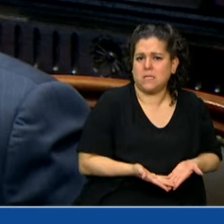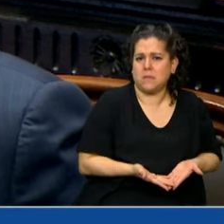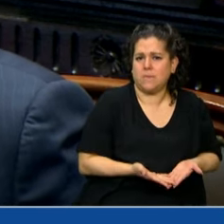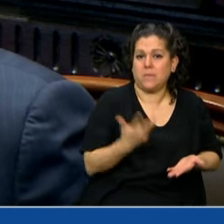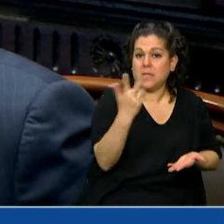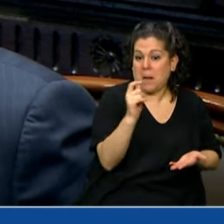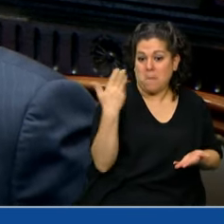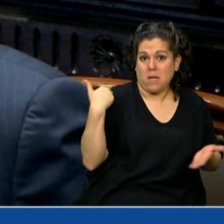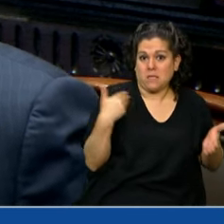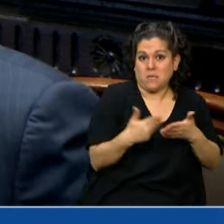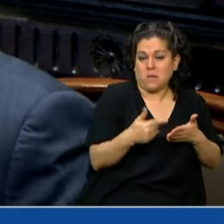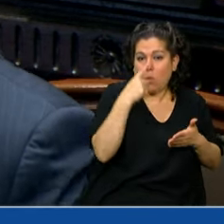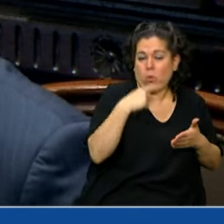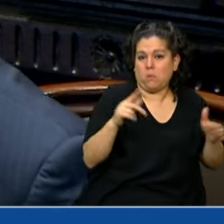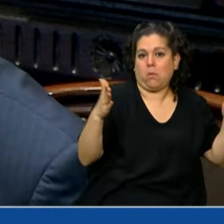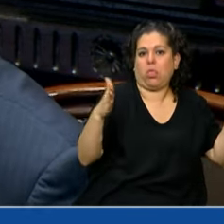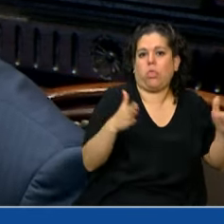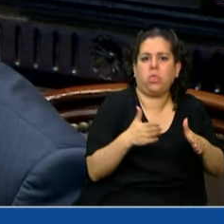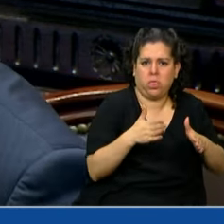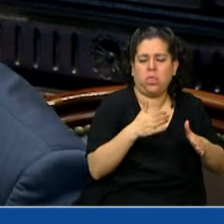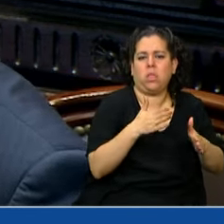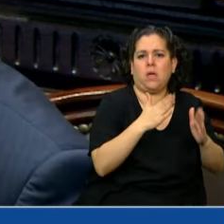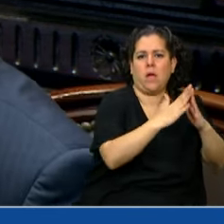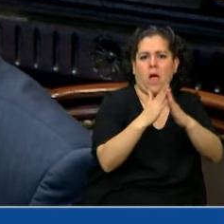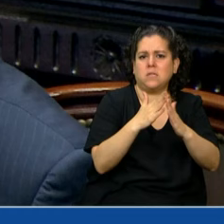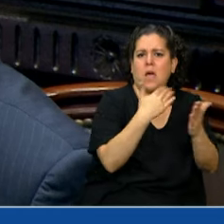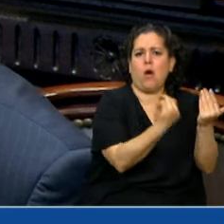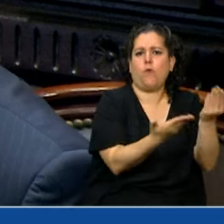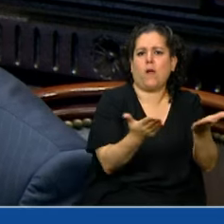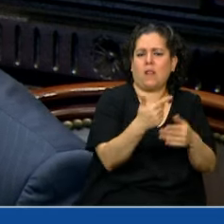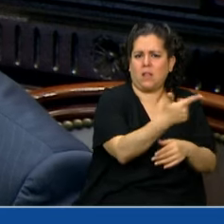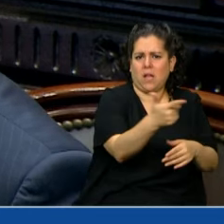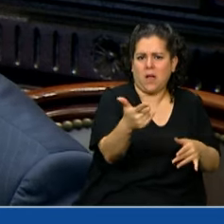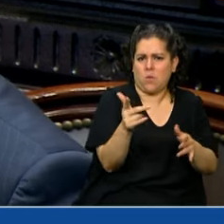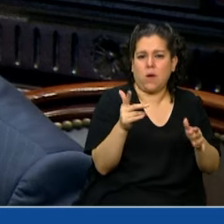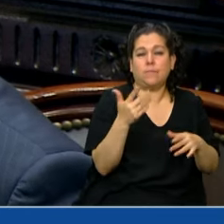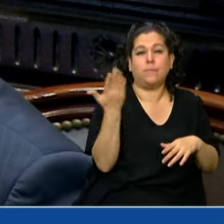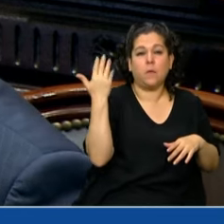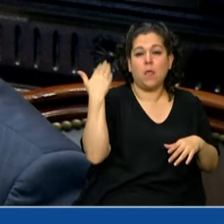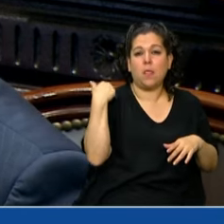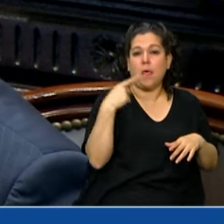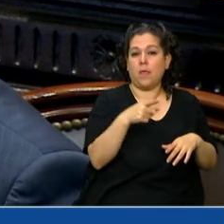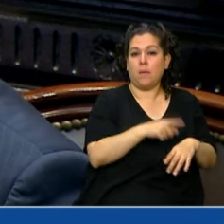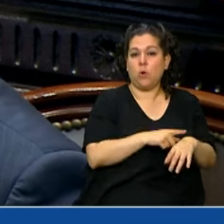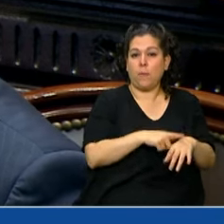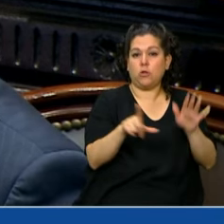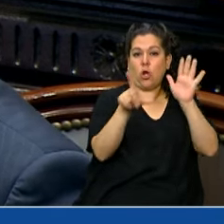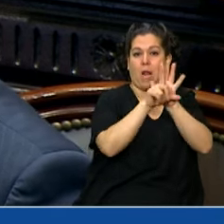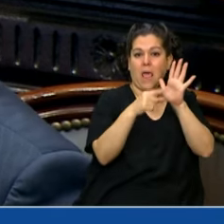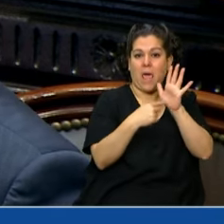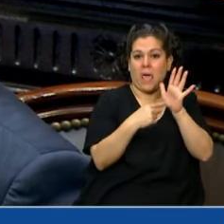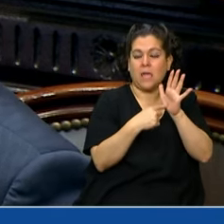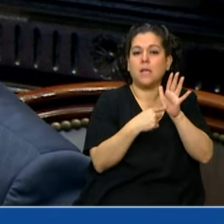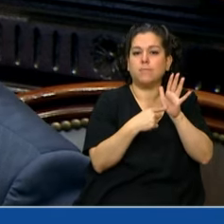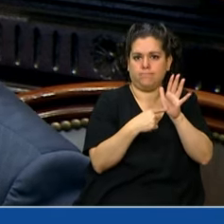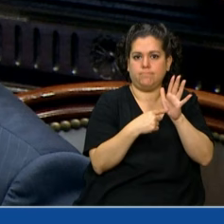solo en el último trimestre relevado y caída en la oferta de alquileres desde la puesta en vigencia de